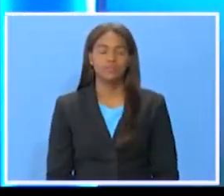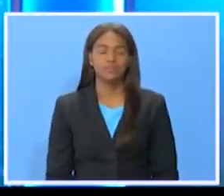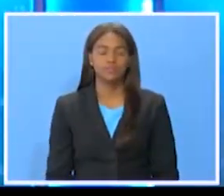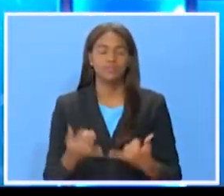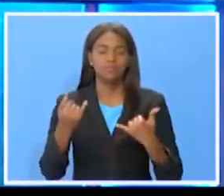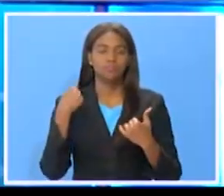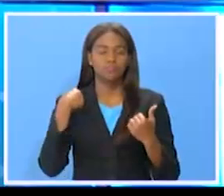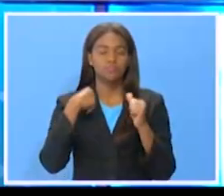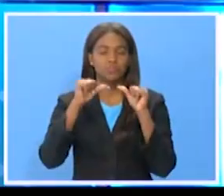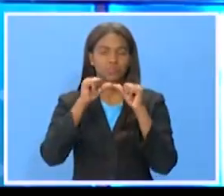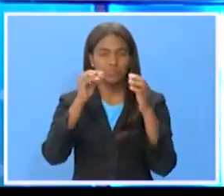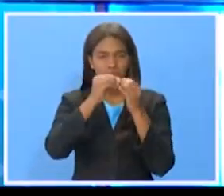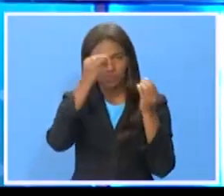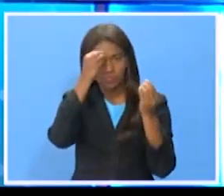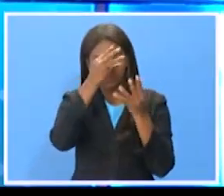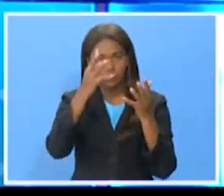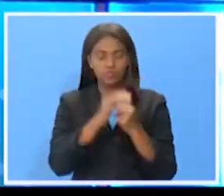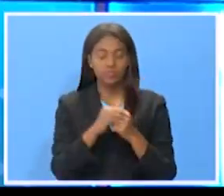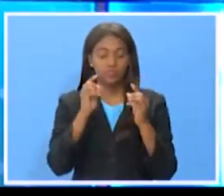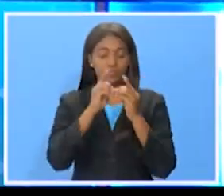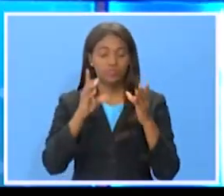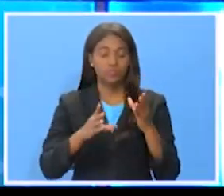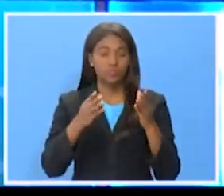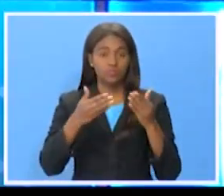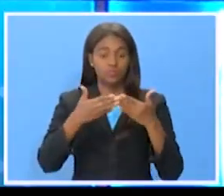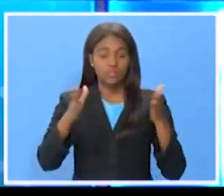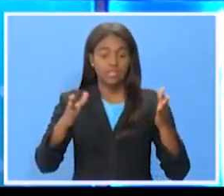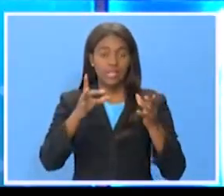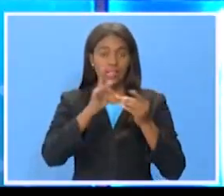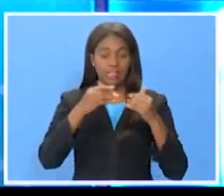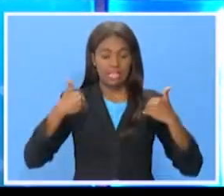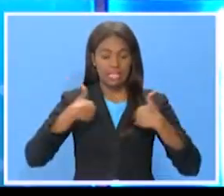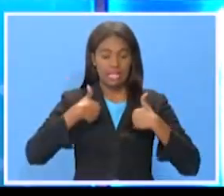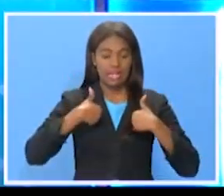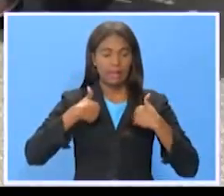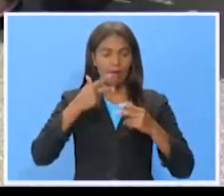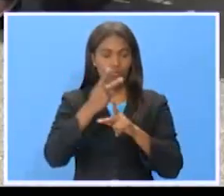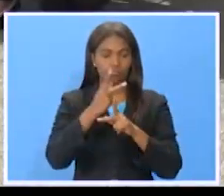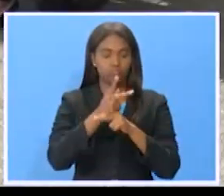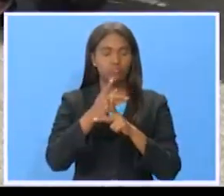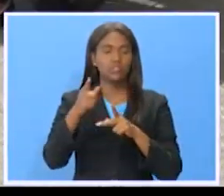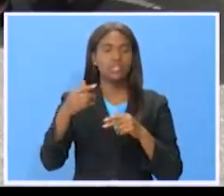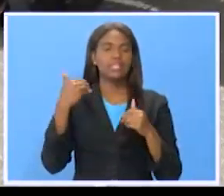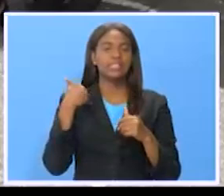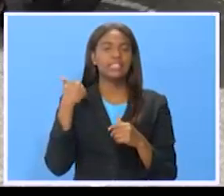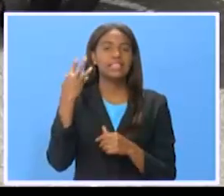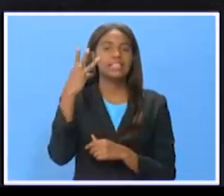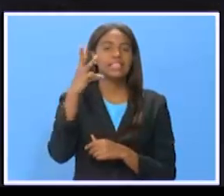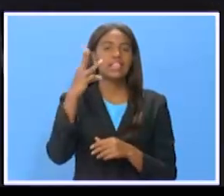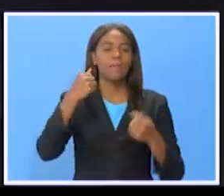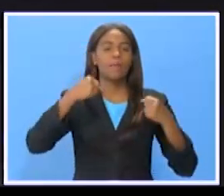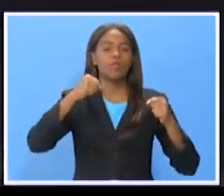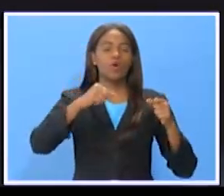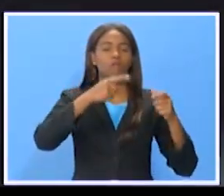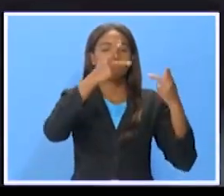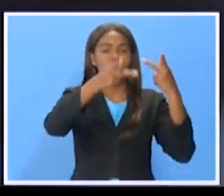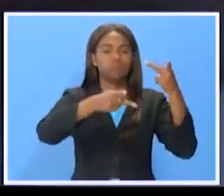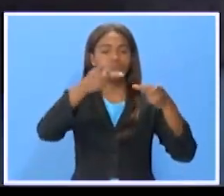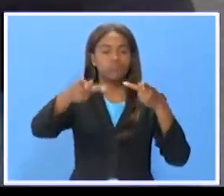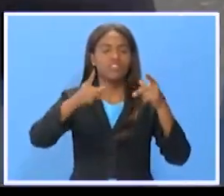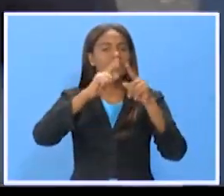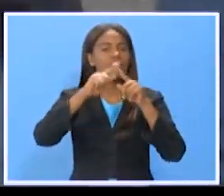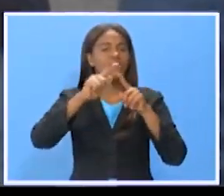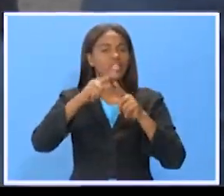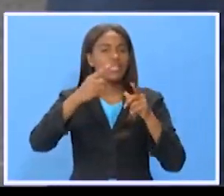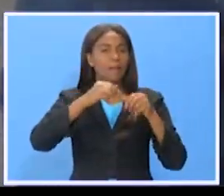Estamos de vuelta con las informaciones. La Dirección General de Ganadería entregó 16 motores a 8 directores regionales en distintas provincias del país con